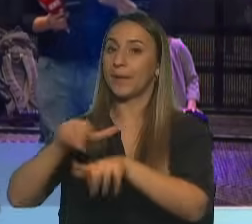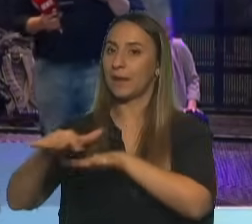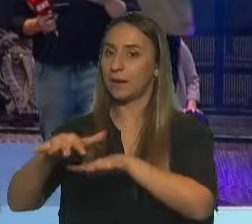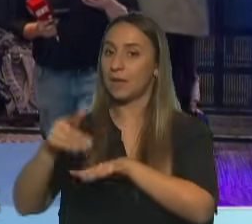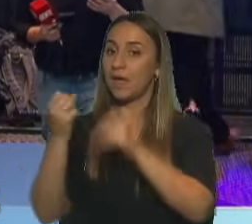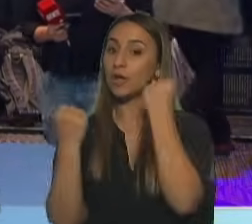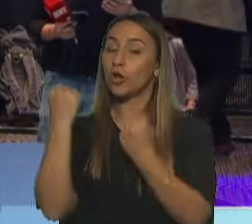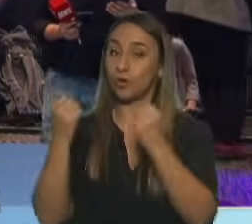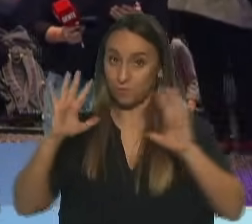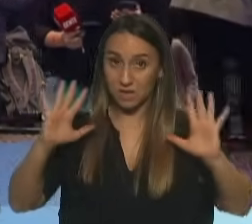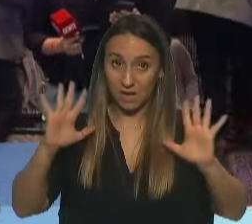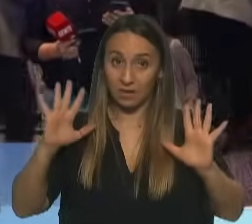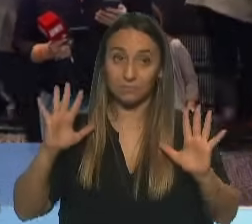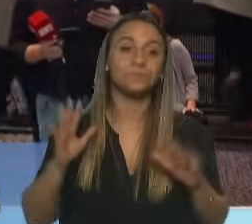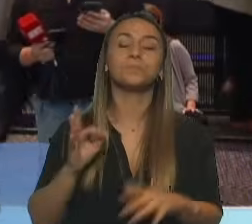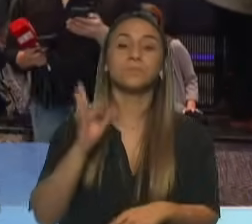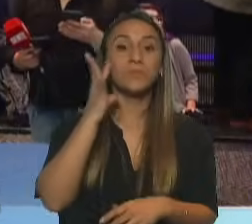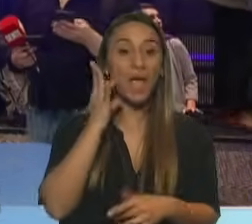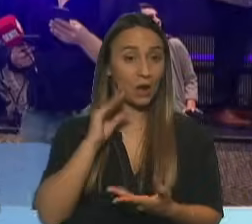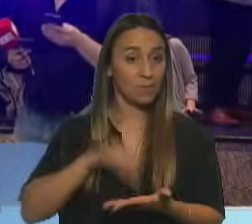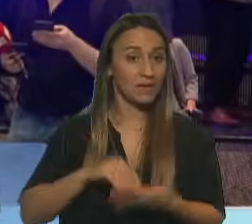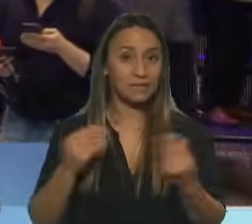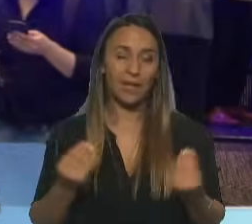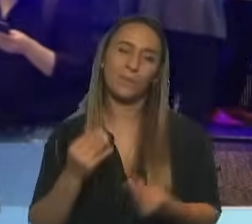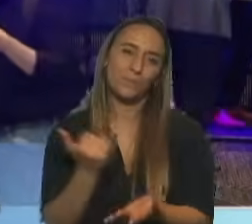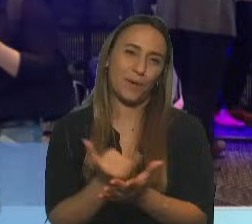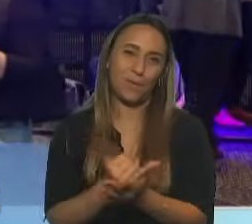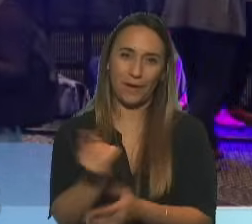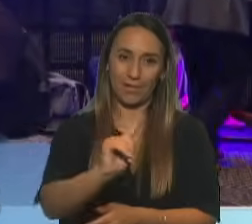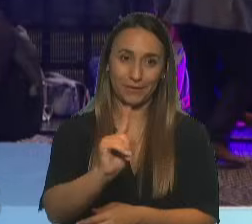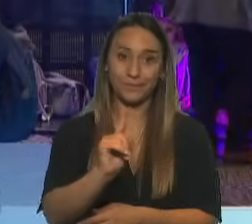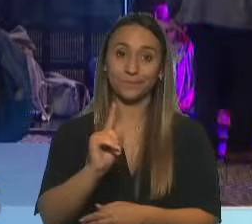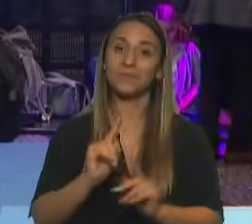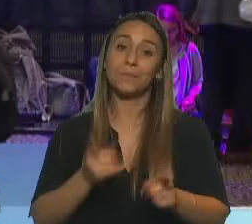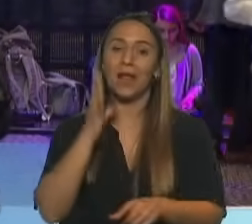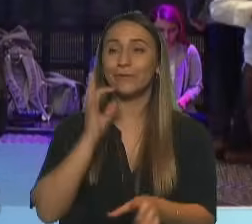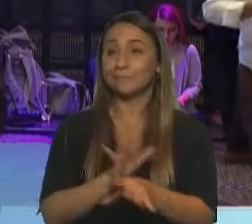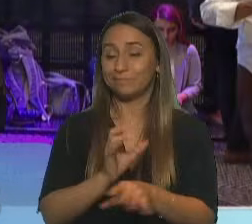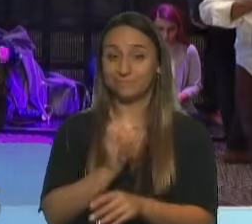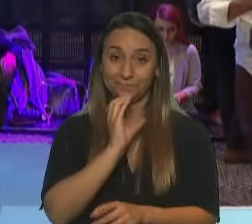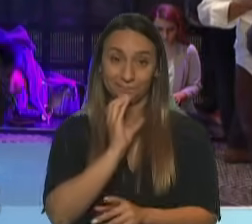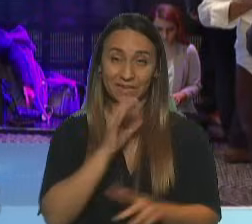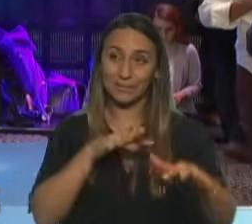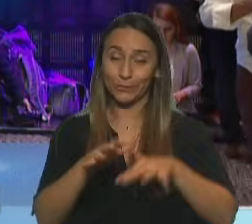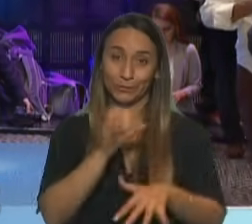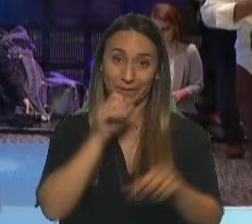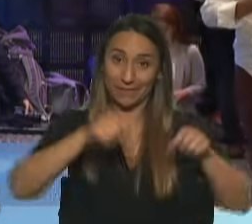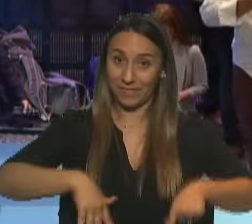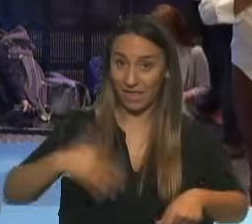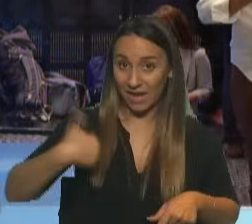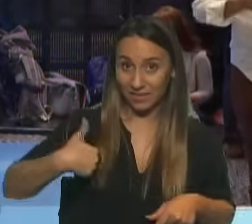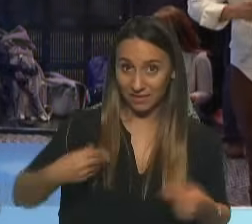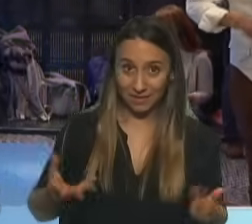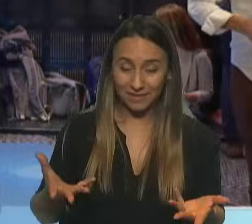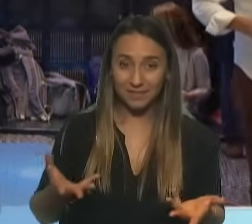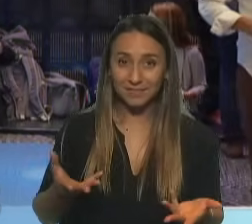de la elección del día de hoy. Y algo que también pasó, que no es un dato menor, que podemos sumarlo a las crónicas irrisorias de la República Argentina, es que